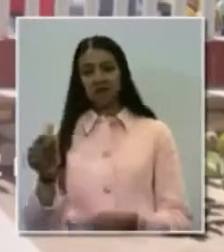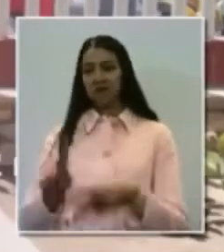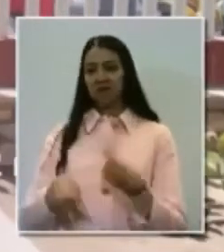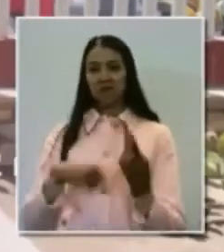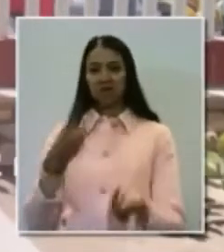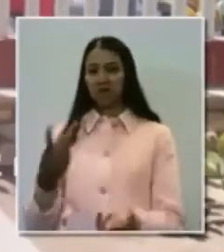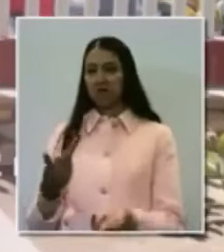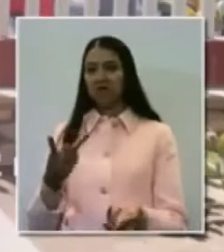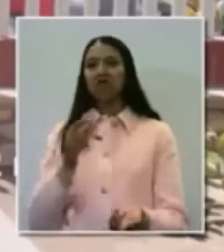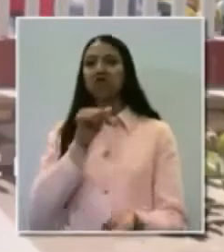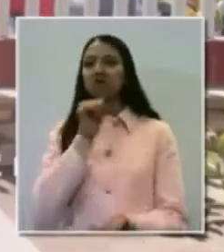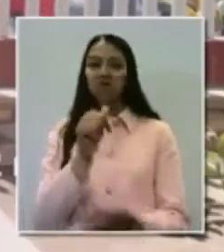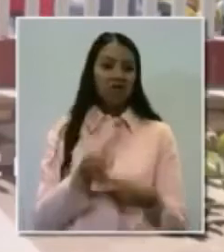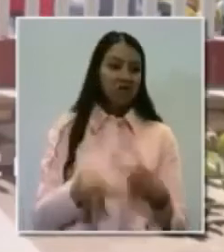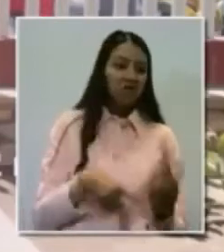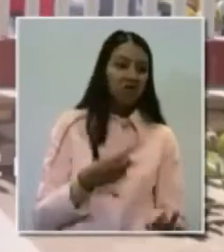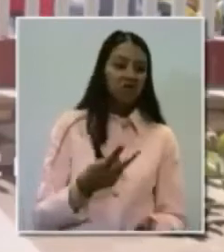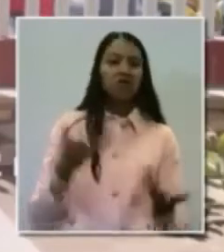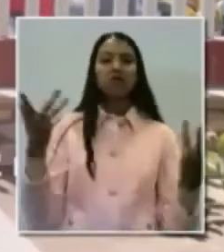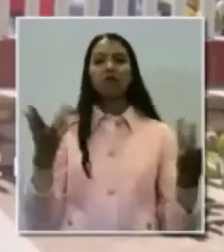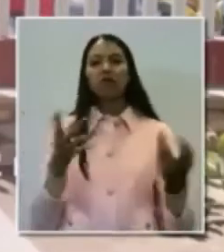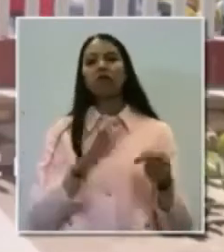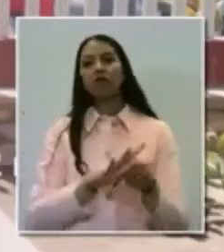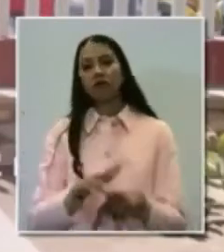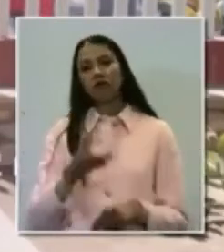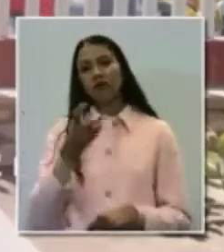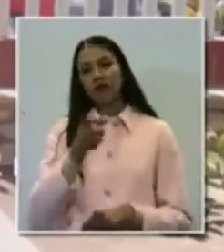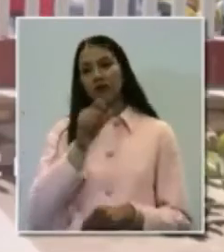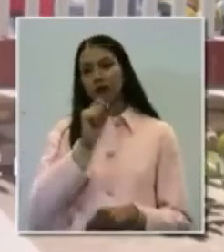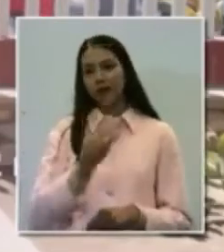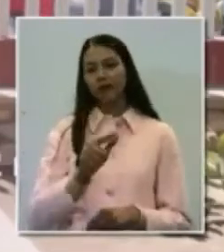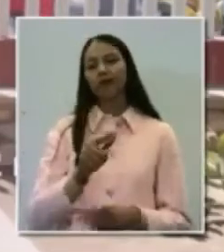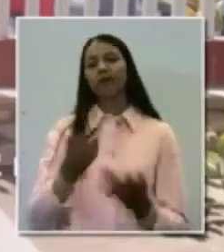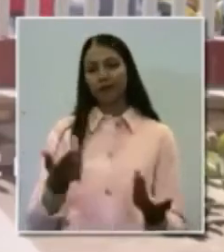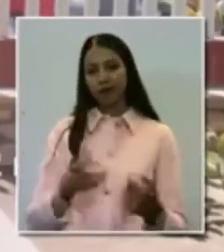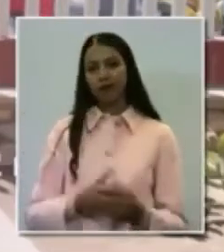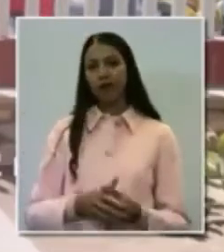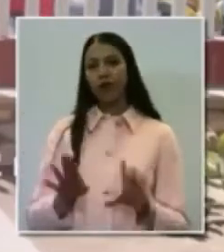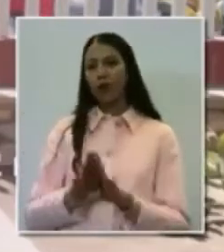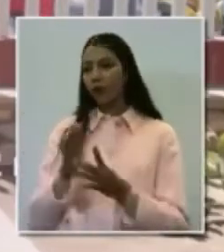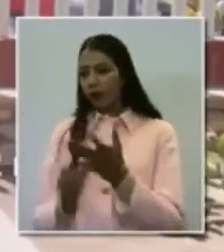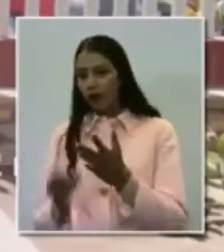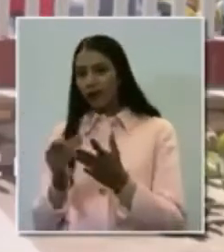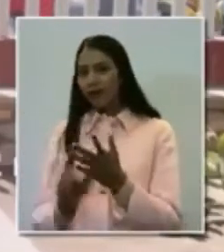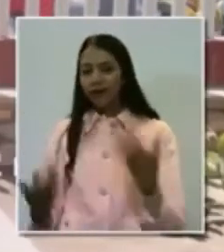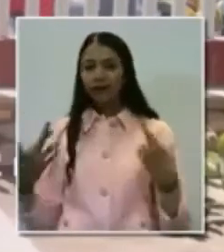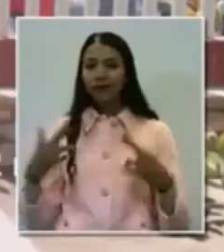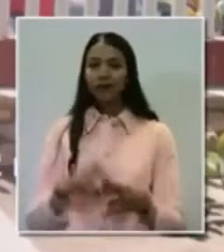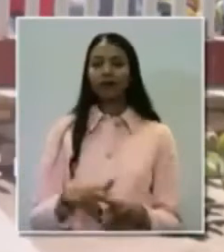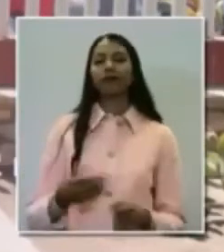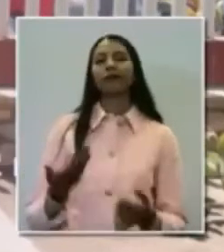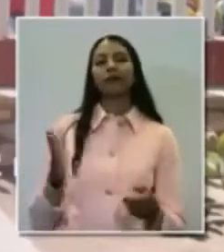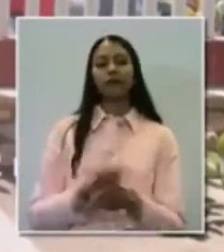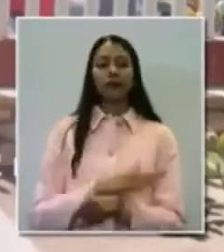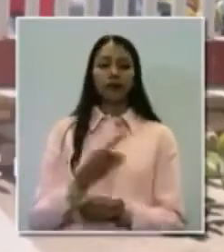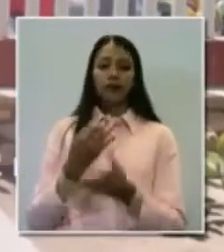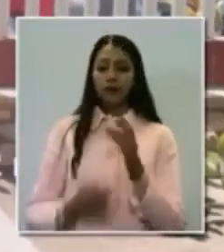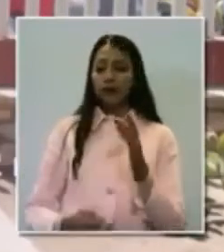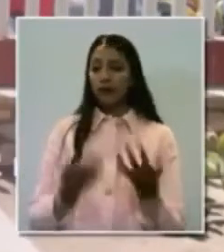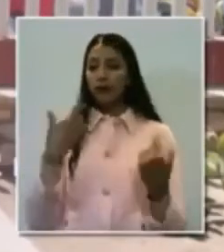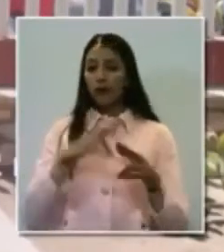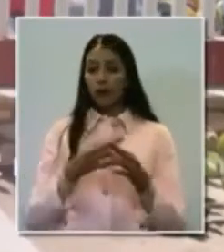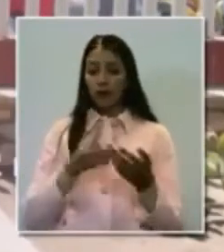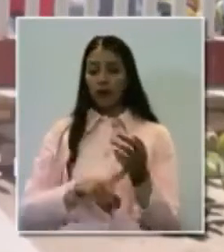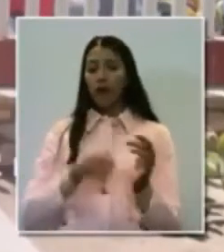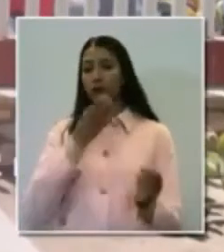presentaron, no estuvieron ahí, lo que genera ese mismo hueco. ¿Por qué otra cosa nos hacen falta maestros en las